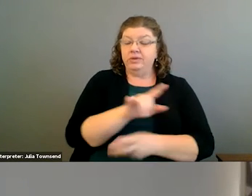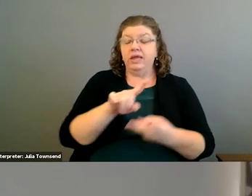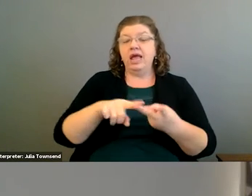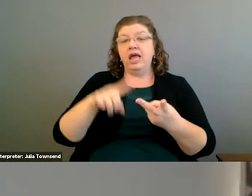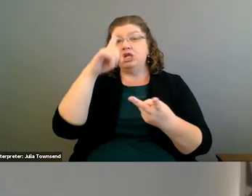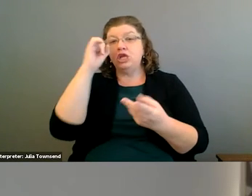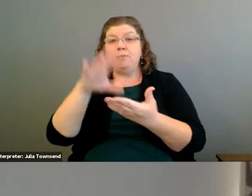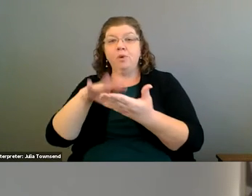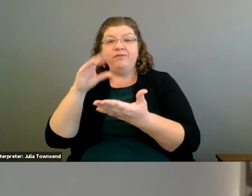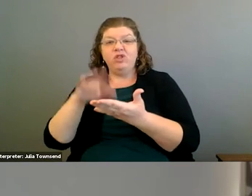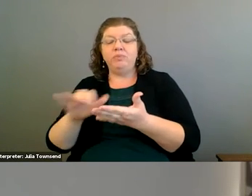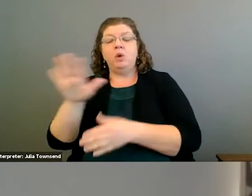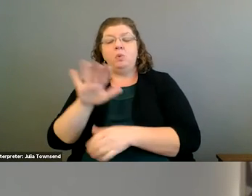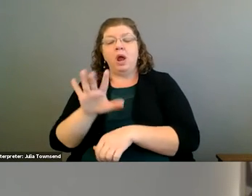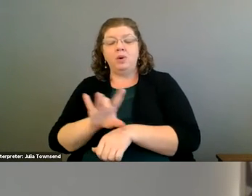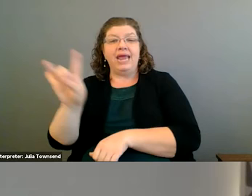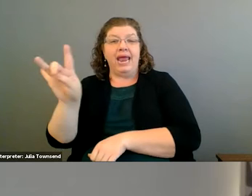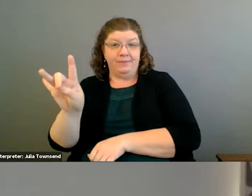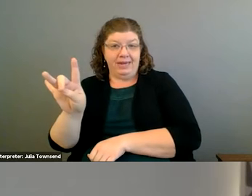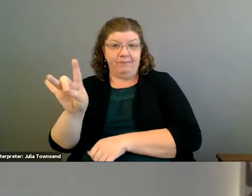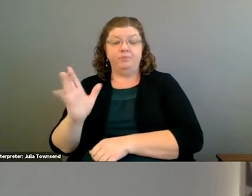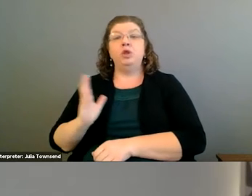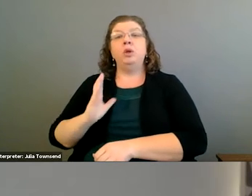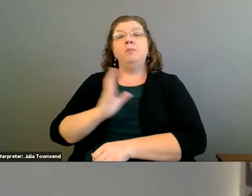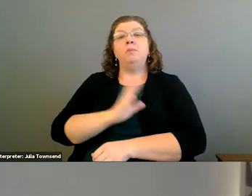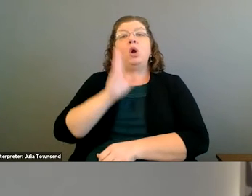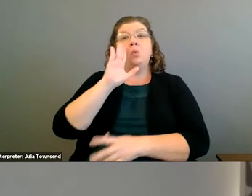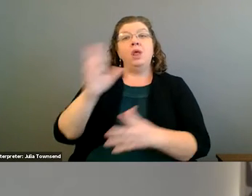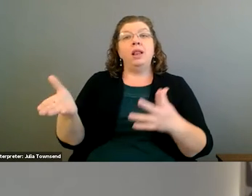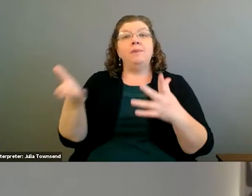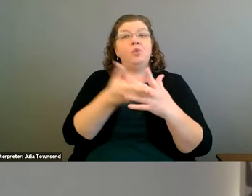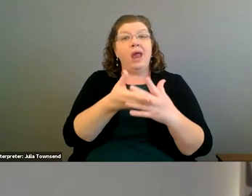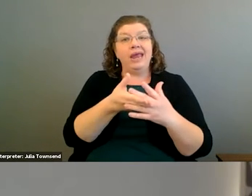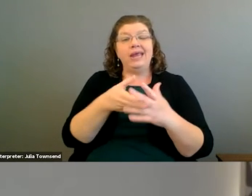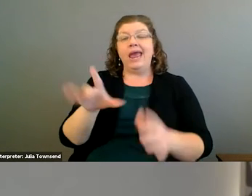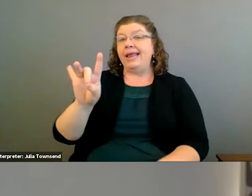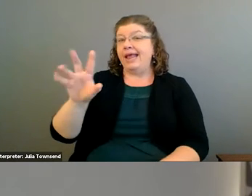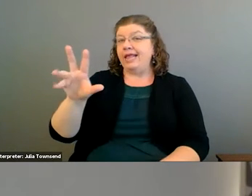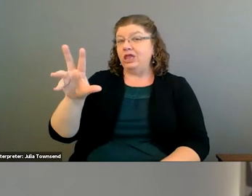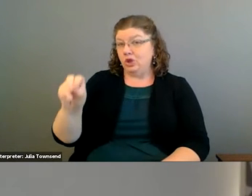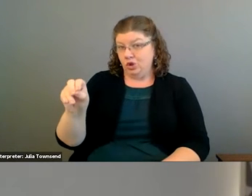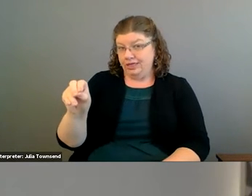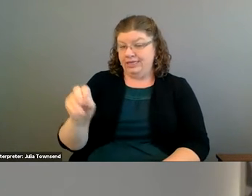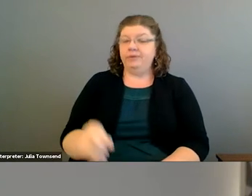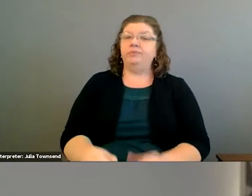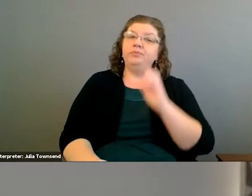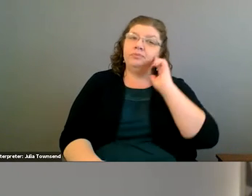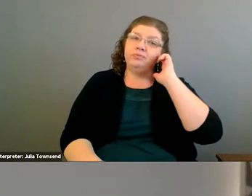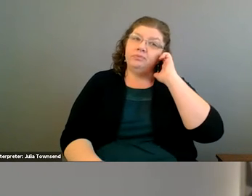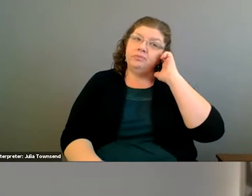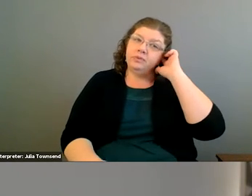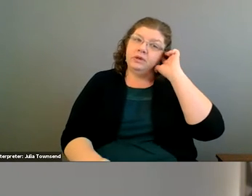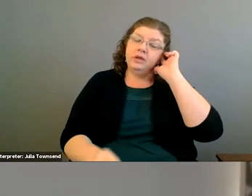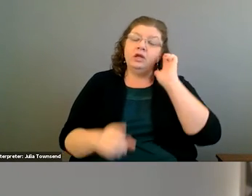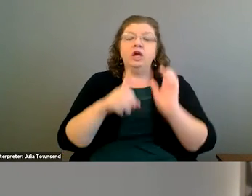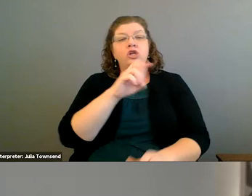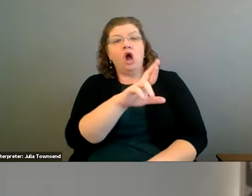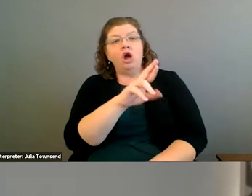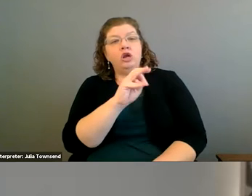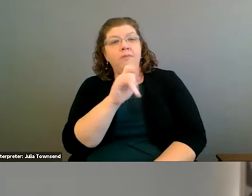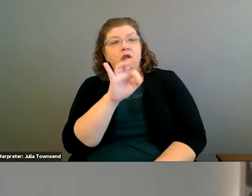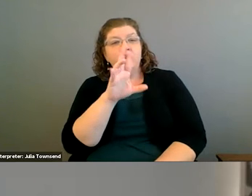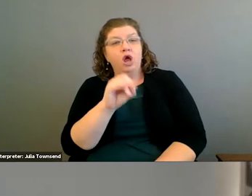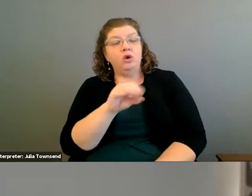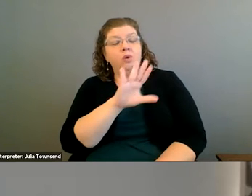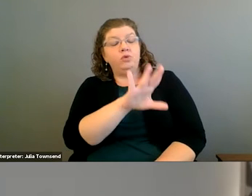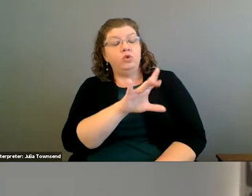y el verano de aprendizaje a las 8 de la tarde. Y el Consejo se toma un receso a las 8:30. Así que, doctora Maldonado, ¿qué